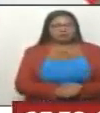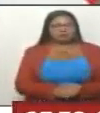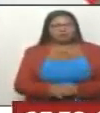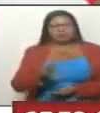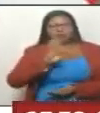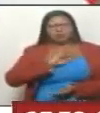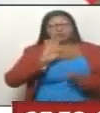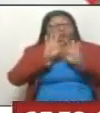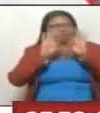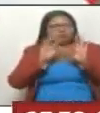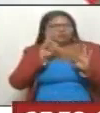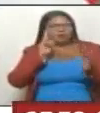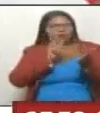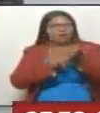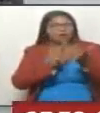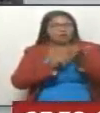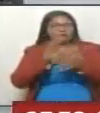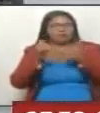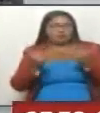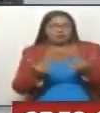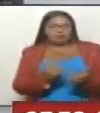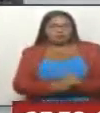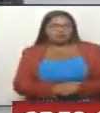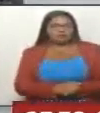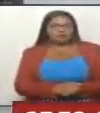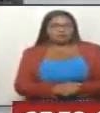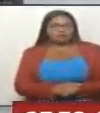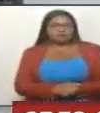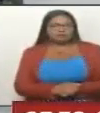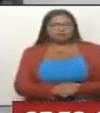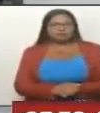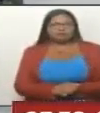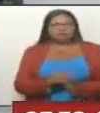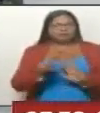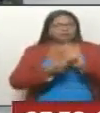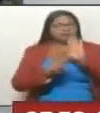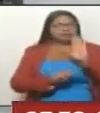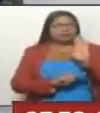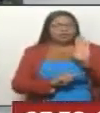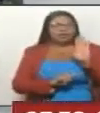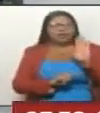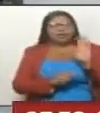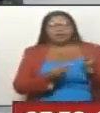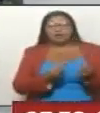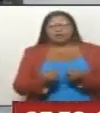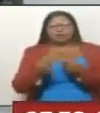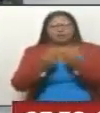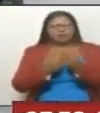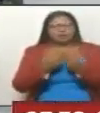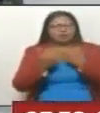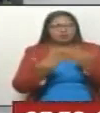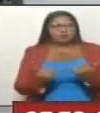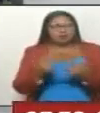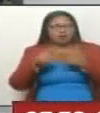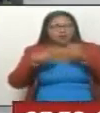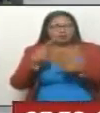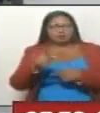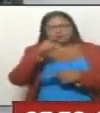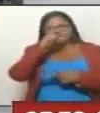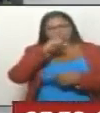aprueba el presupuesto que en el orden económico y financiero va a regir a la República el próximo